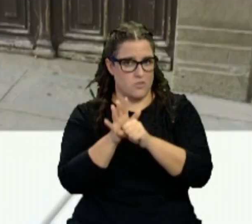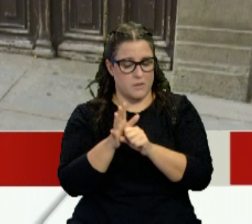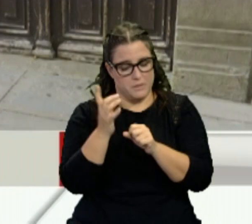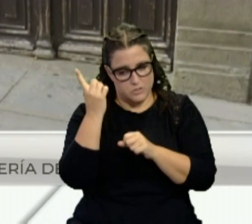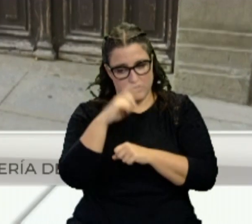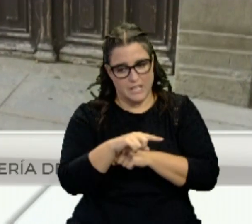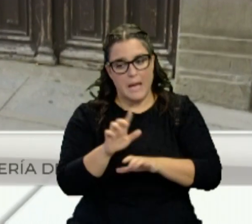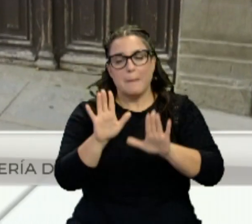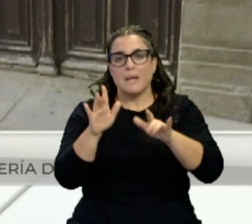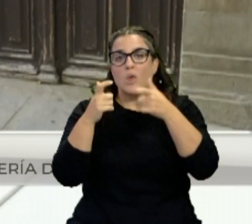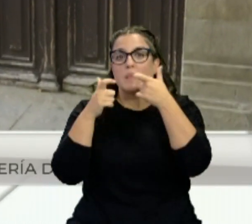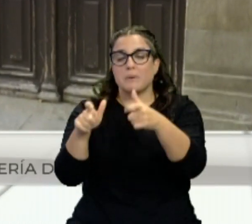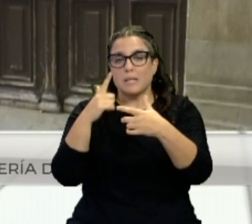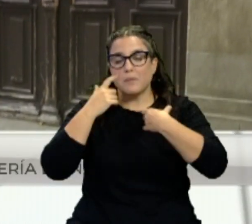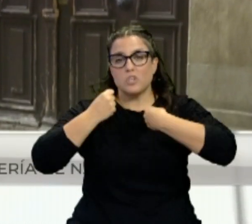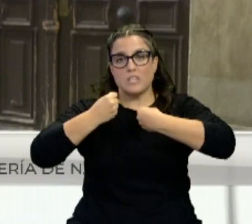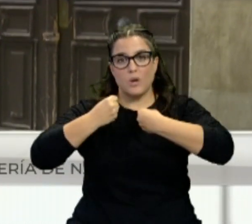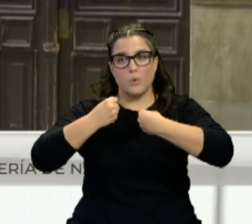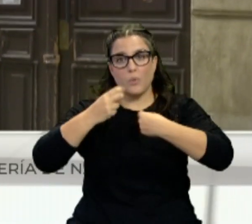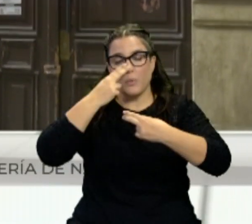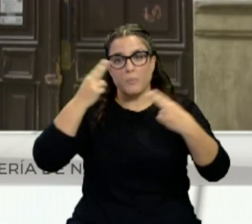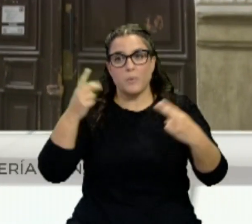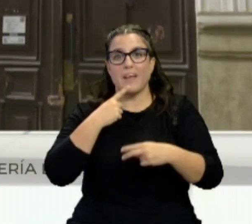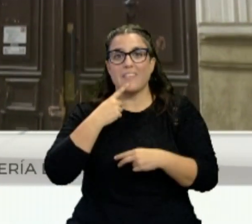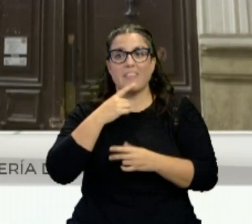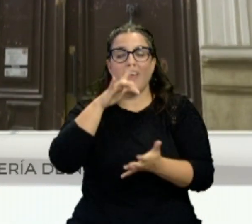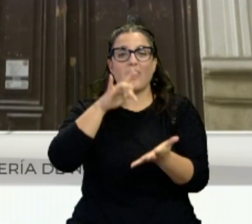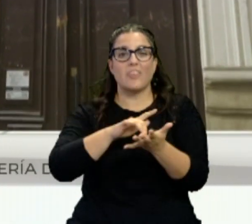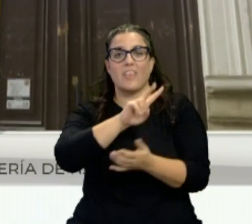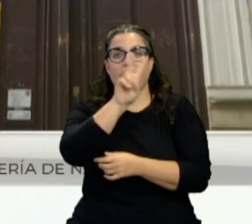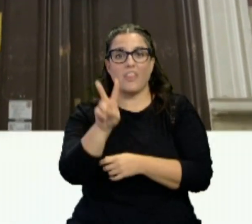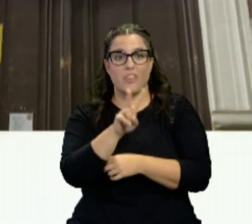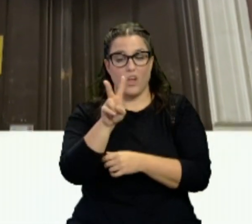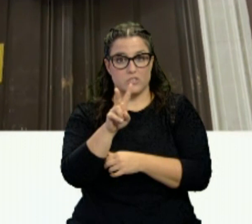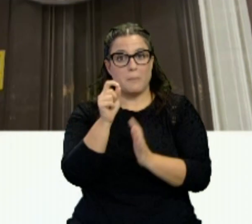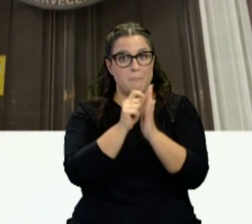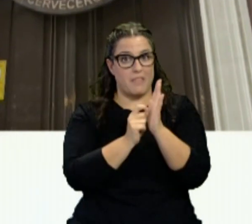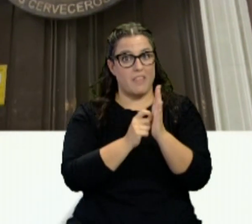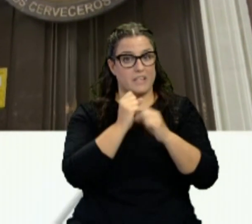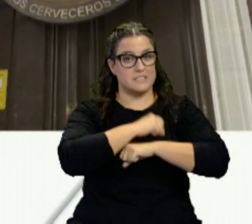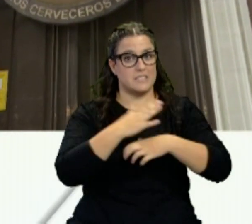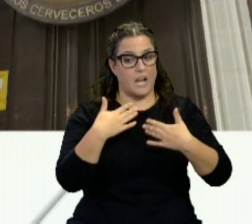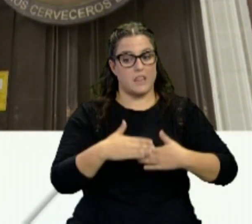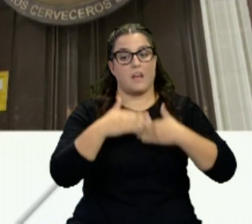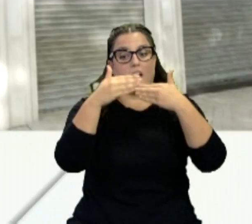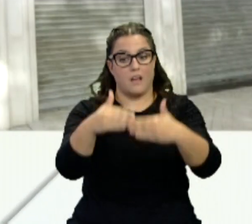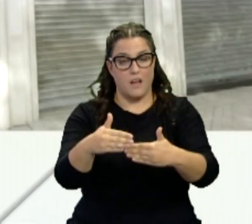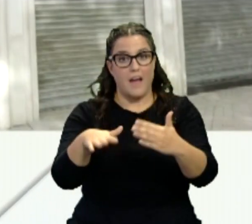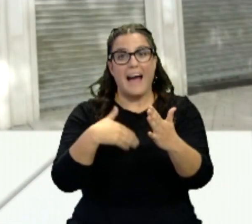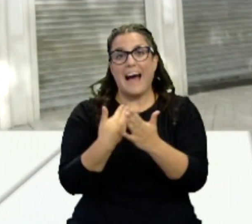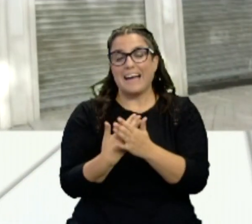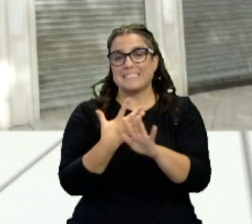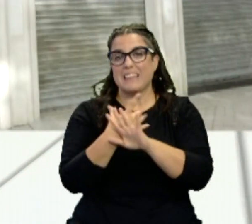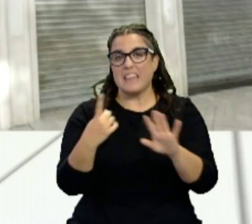el Departamento de Salud Pública se ha propuesto el día 2 el prorrogar estas medidas y esperar a abrir al día 16